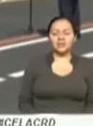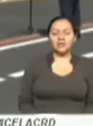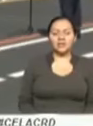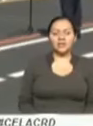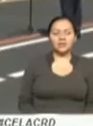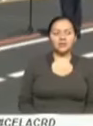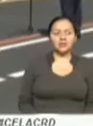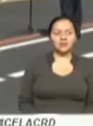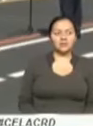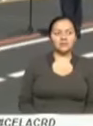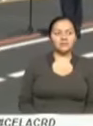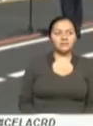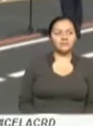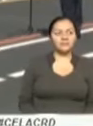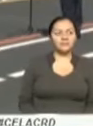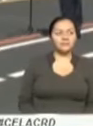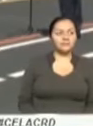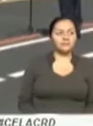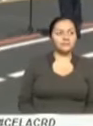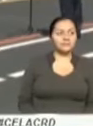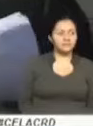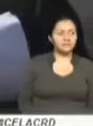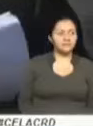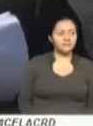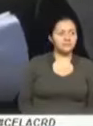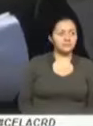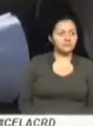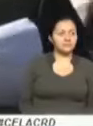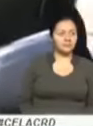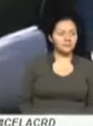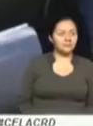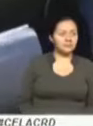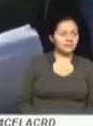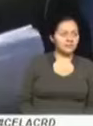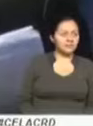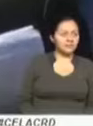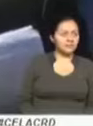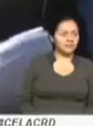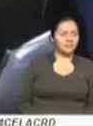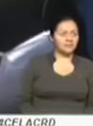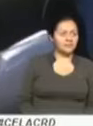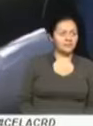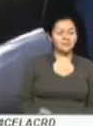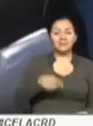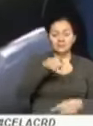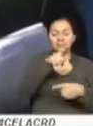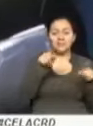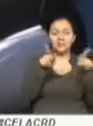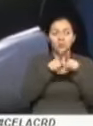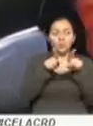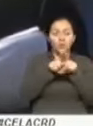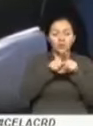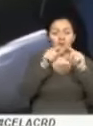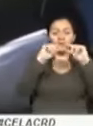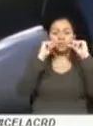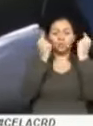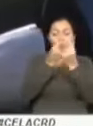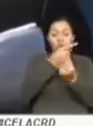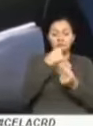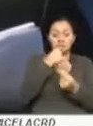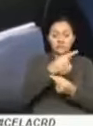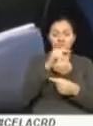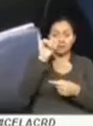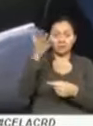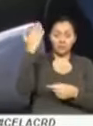Señor presidente, sobre el, buenos días. Sobre bueno, el mismo caso que usted dijo que iba a mandar una delegación a Ecuador, ya ha tenido